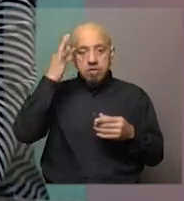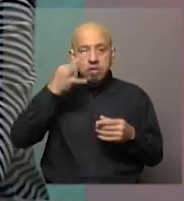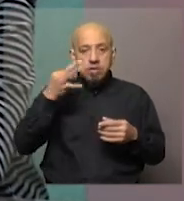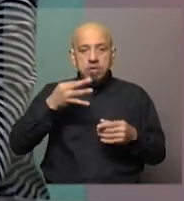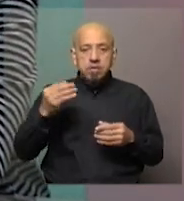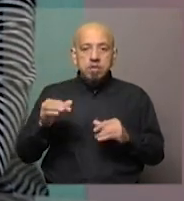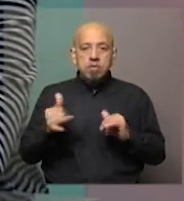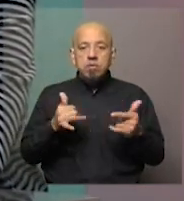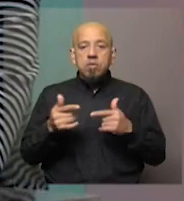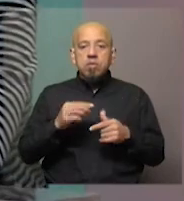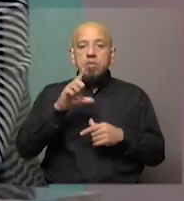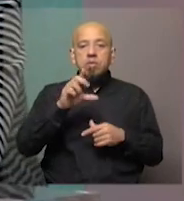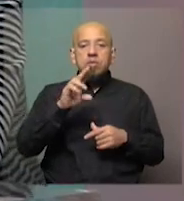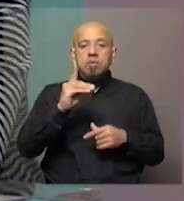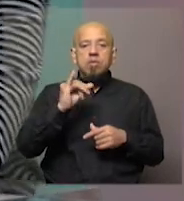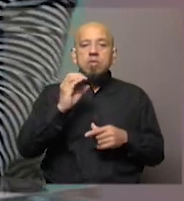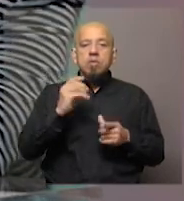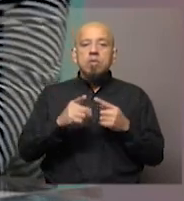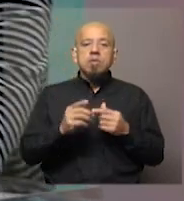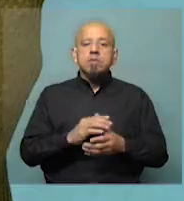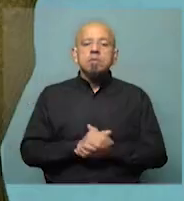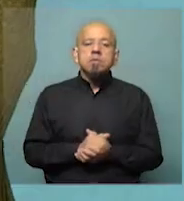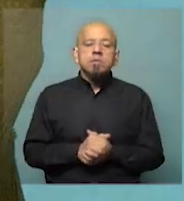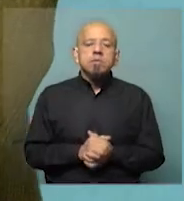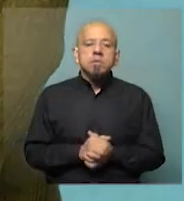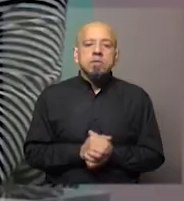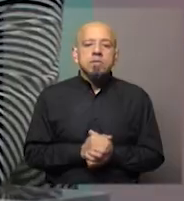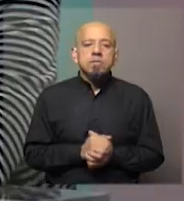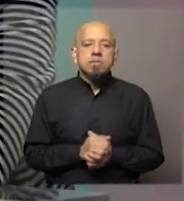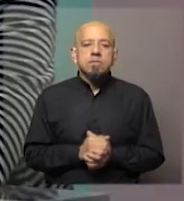Es lúdico y es divino. Excelente. Muy amable. Gracias. Muchas gracias.